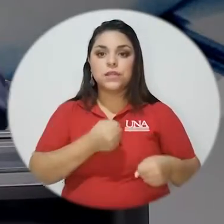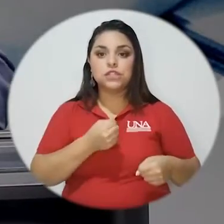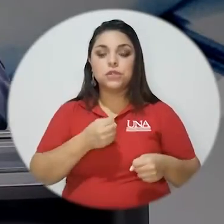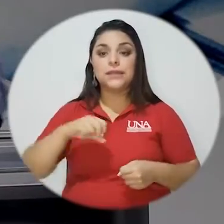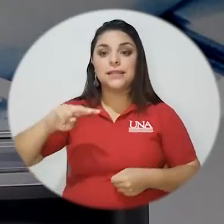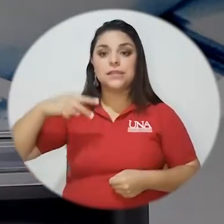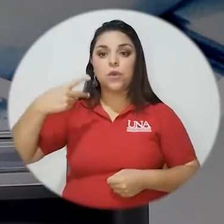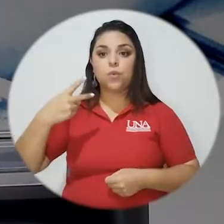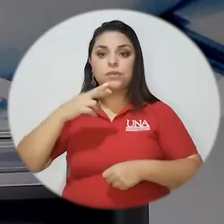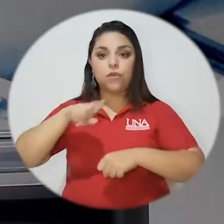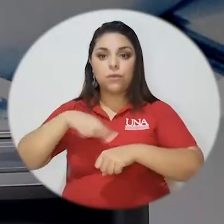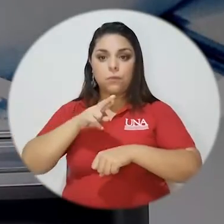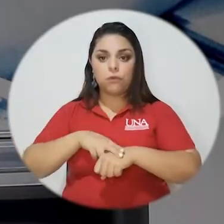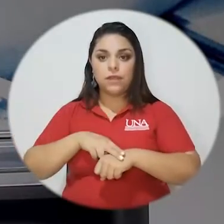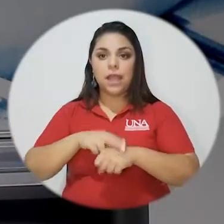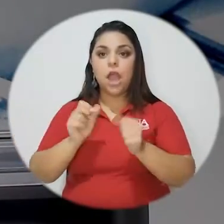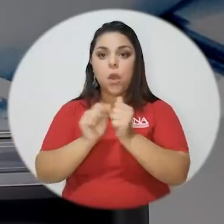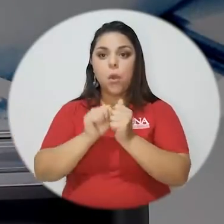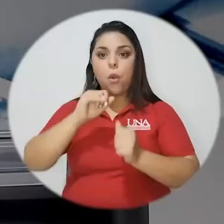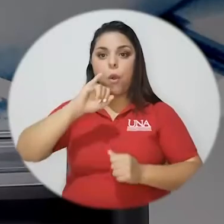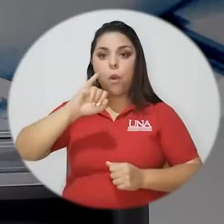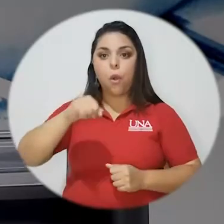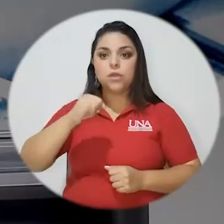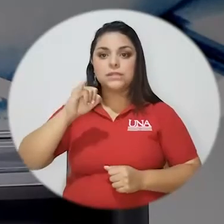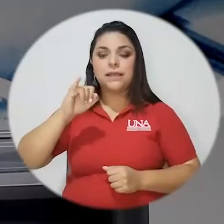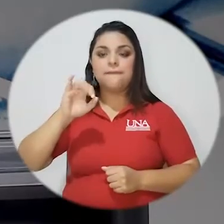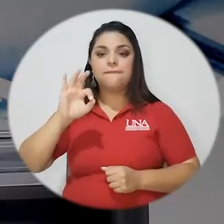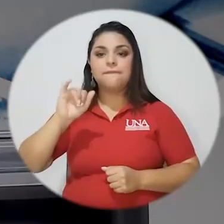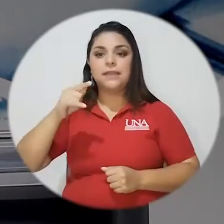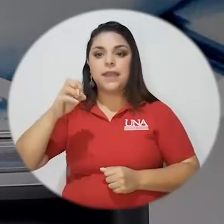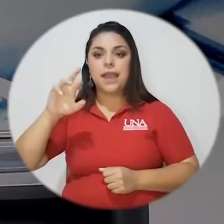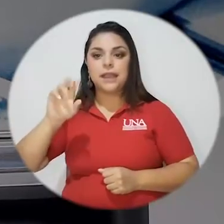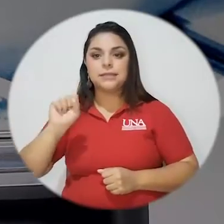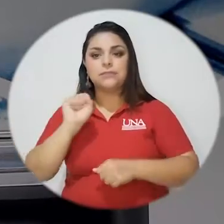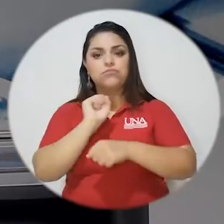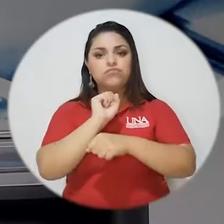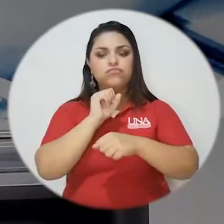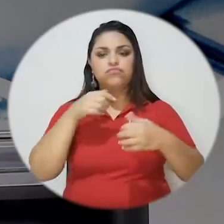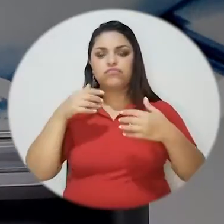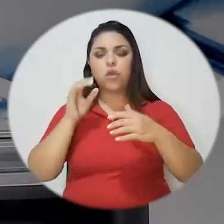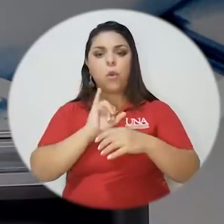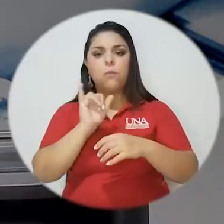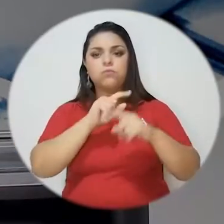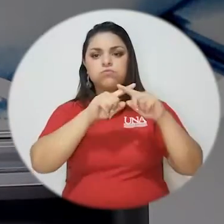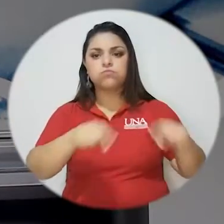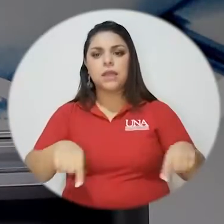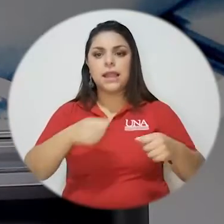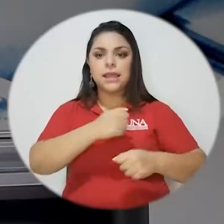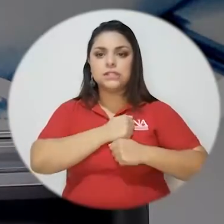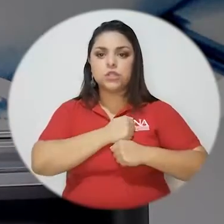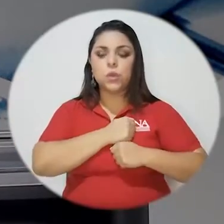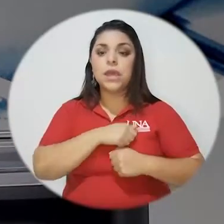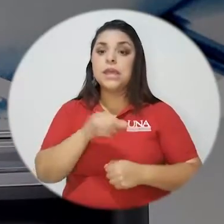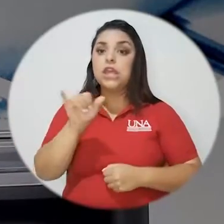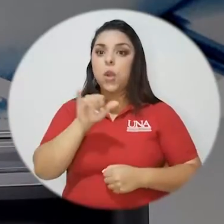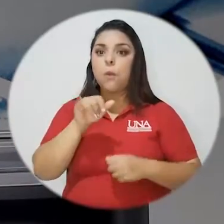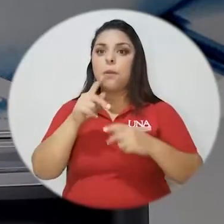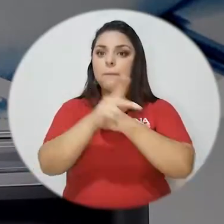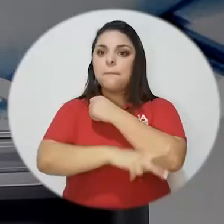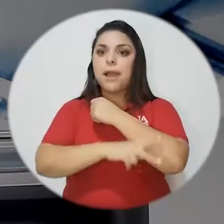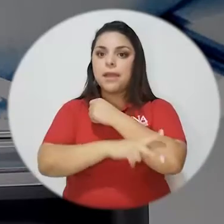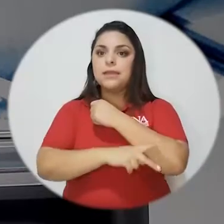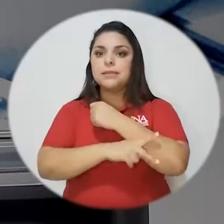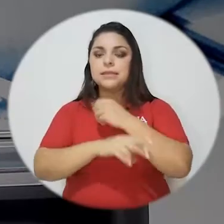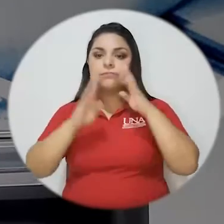la fundación de la Segunda República, con José Figueres, la abolición del ejército, y cómo el país dedicó a la